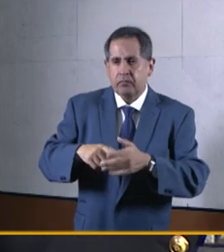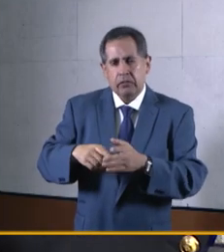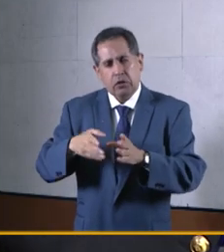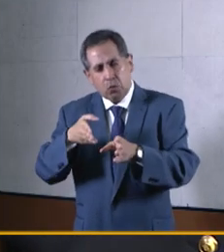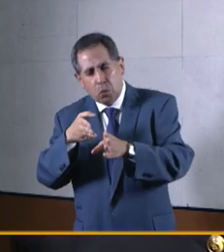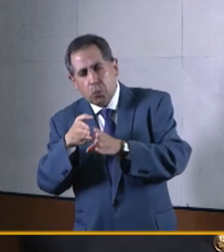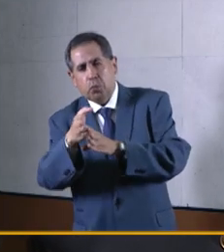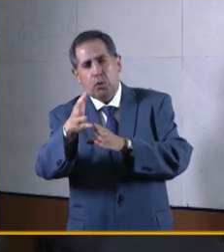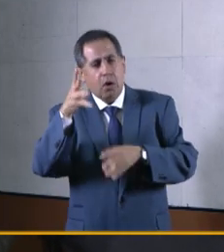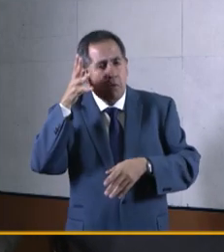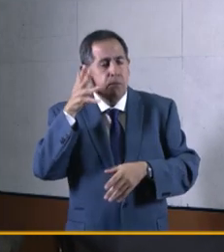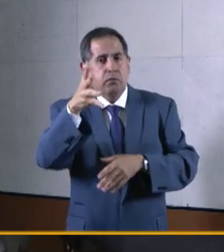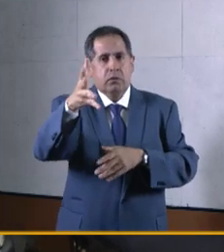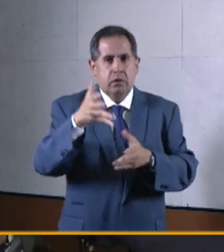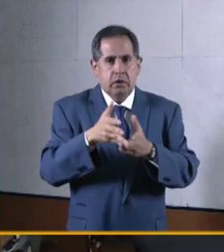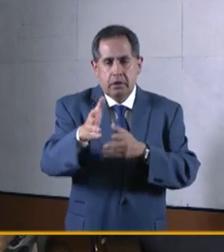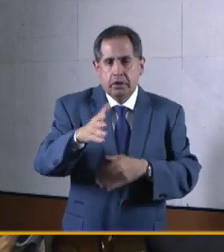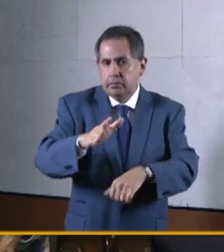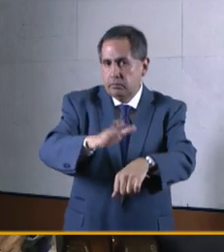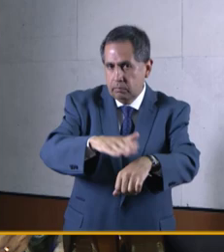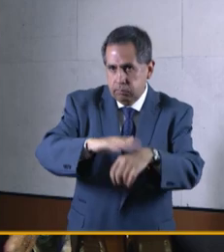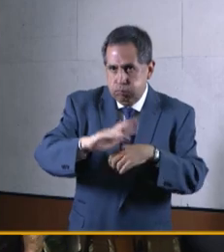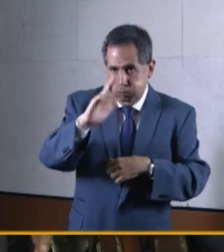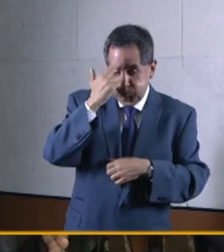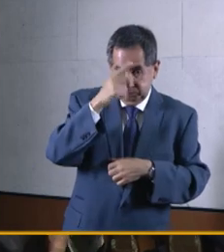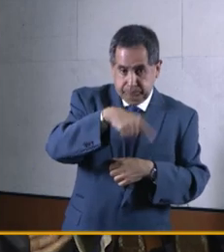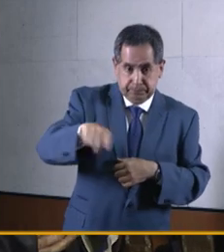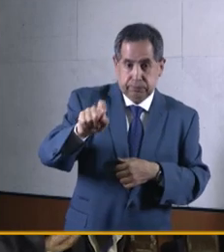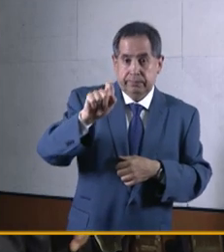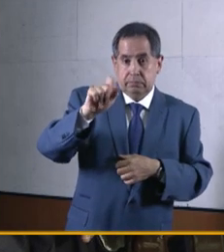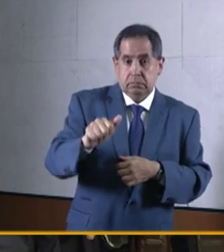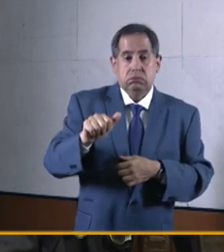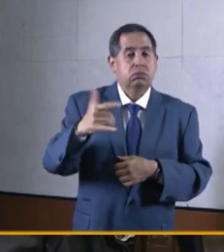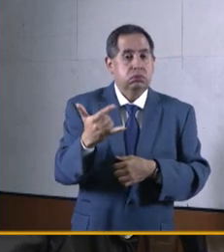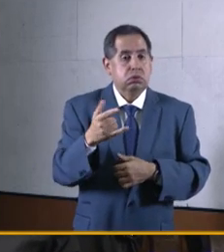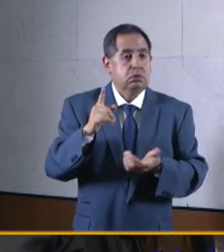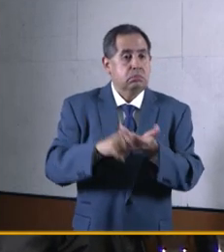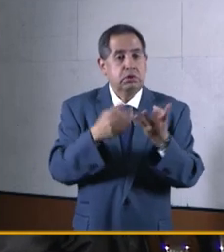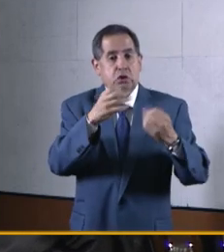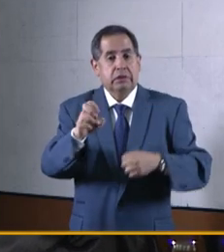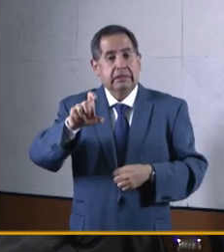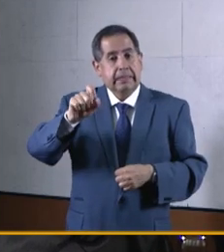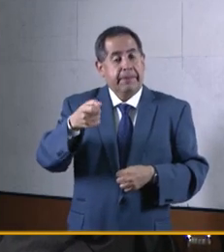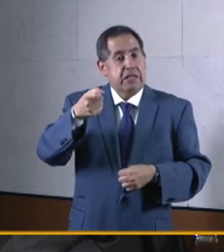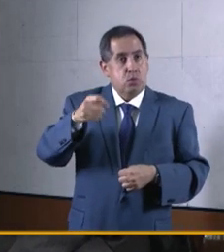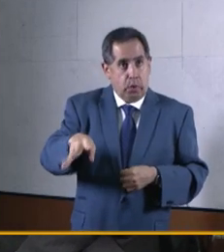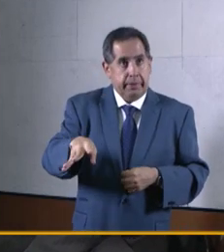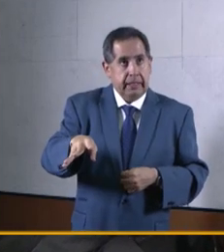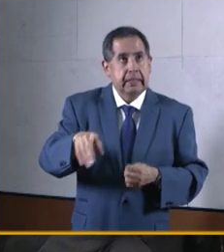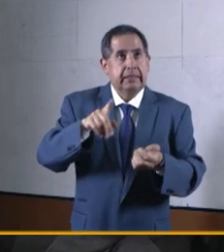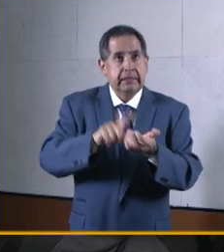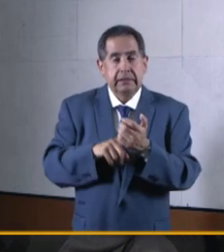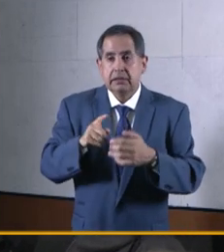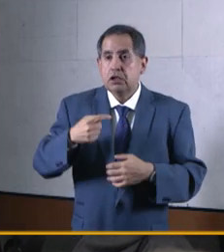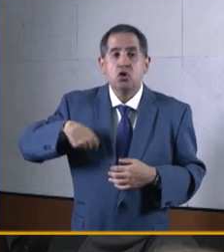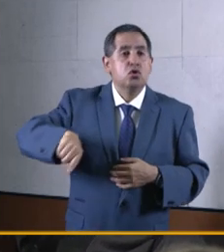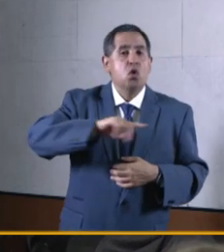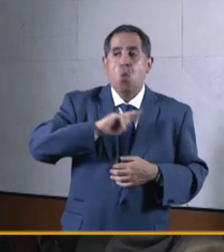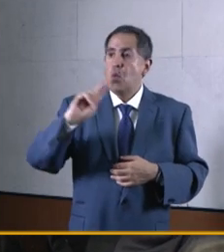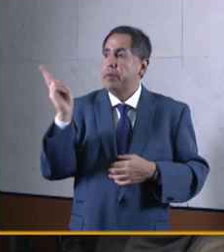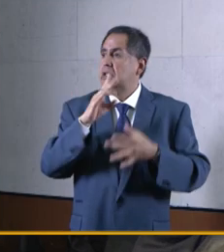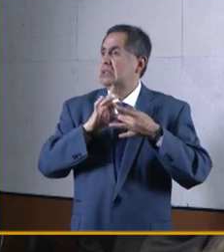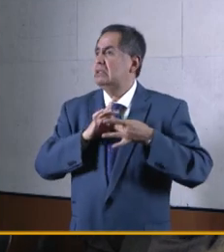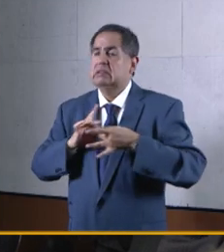destino recuerda que el 26 de julio de 1929 los universitarios